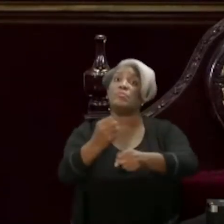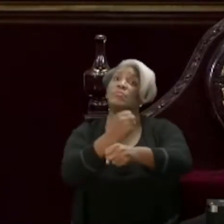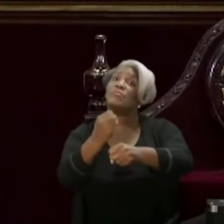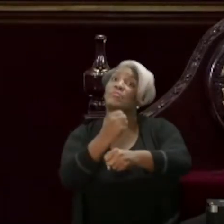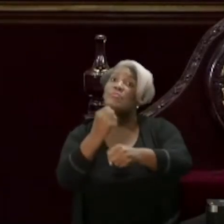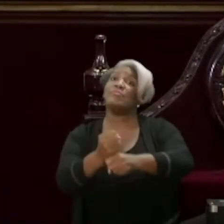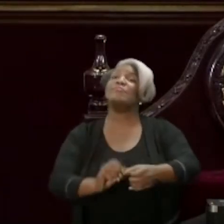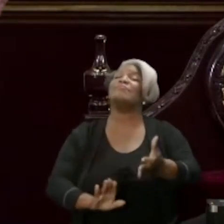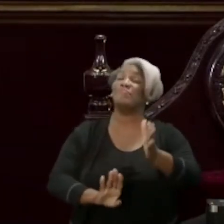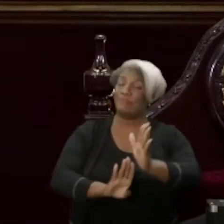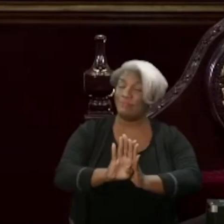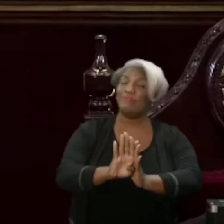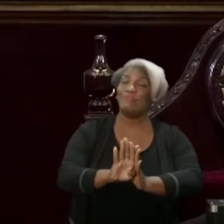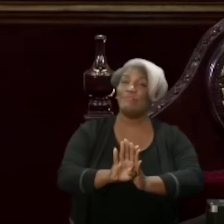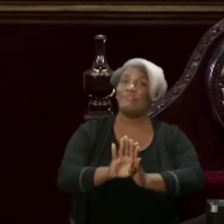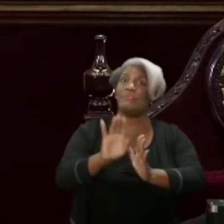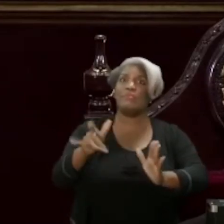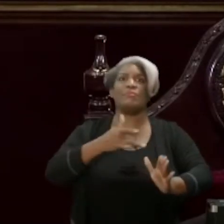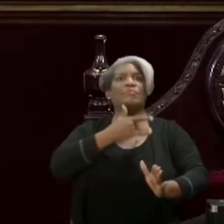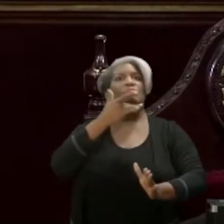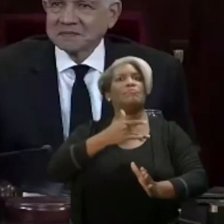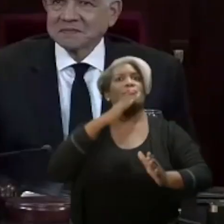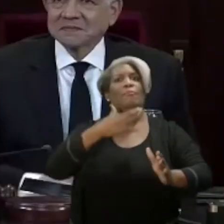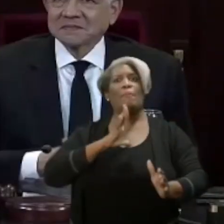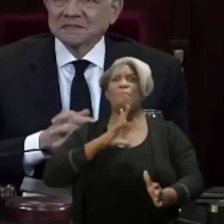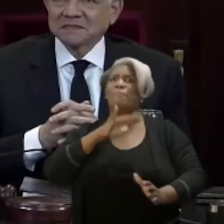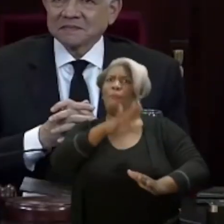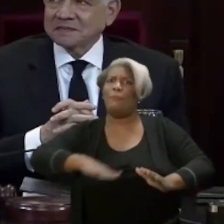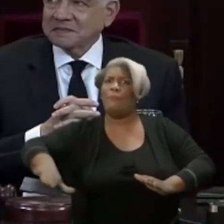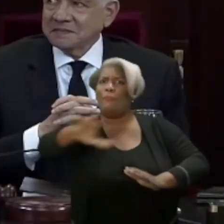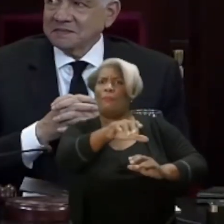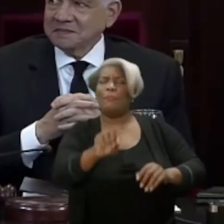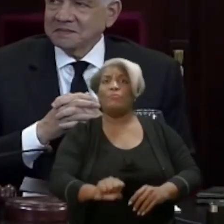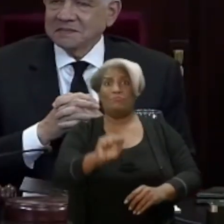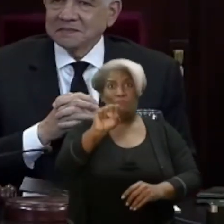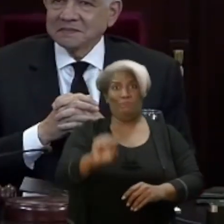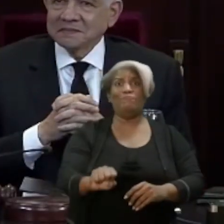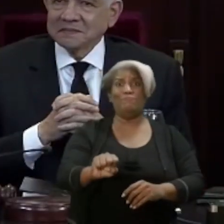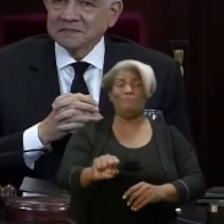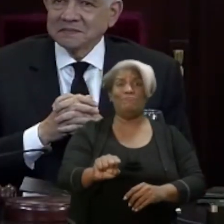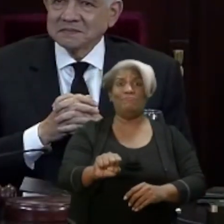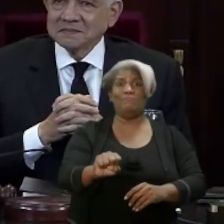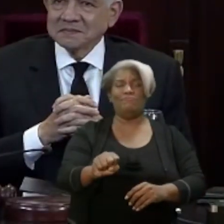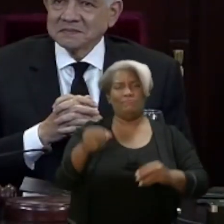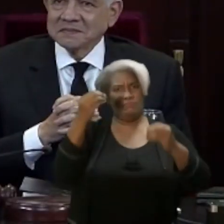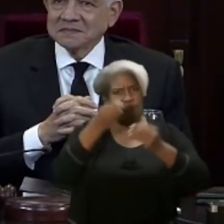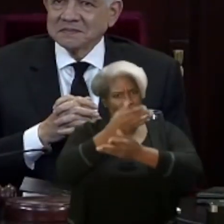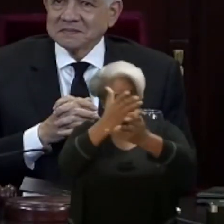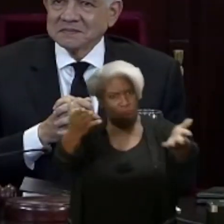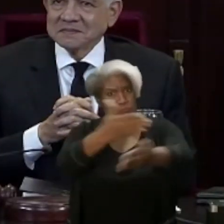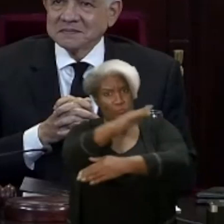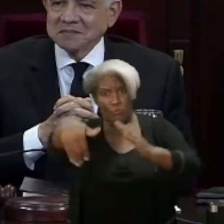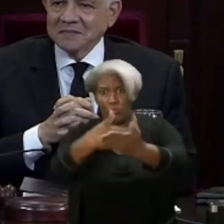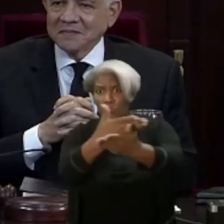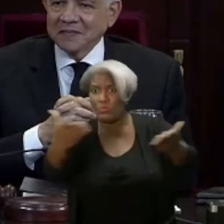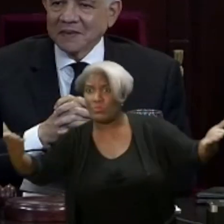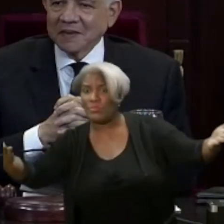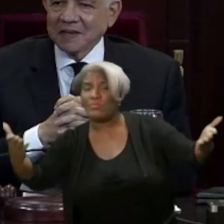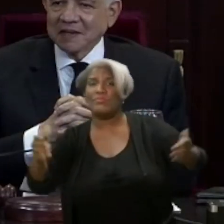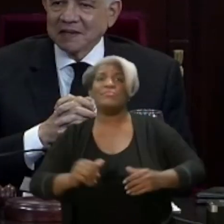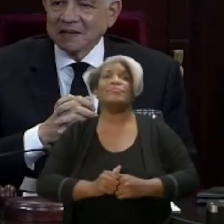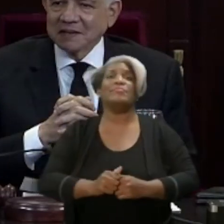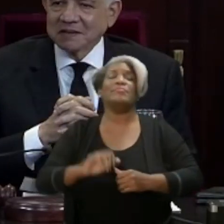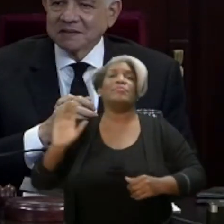ya se siente en toda esa región sur. Quiero decirle a esta asamblea y al pueblo dominicano que uno de los